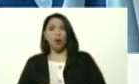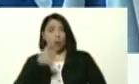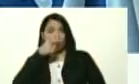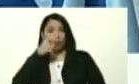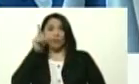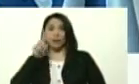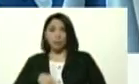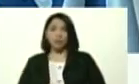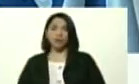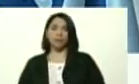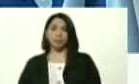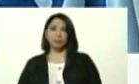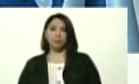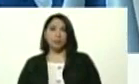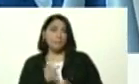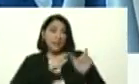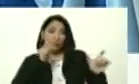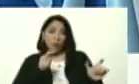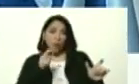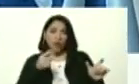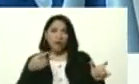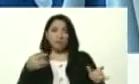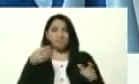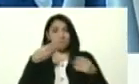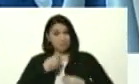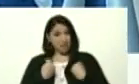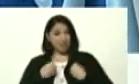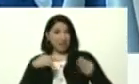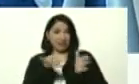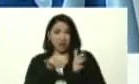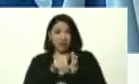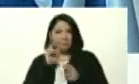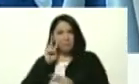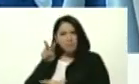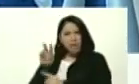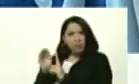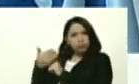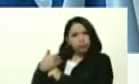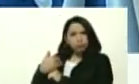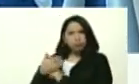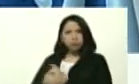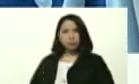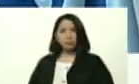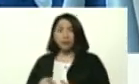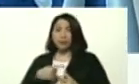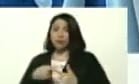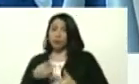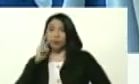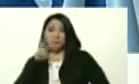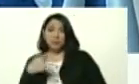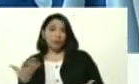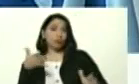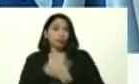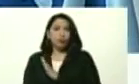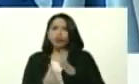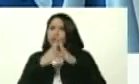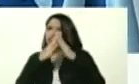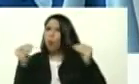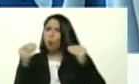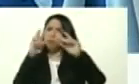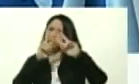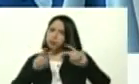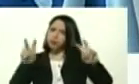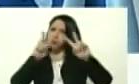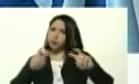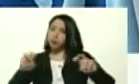inclusive por vecinos de la comunidad. En tal sentido, y en vista de toda la evidencia,